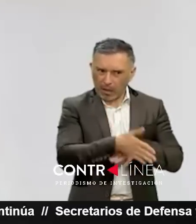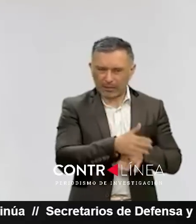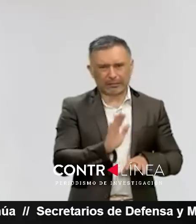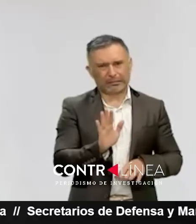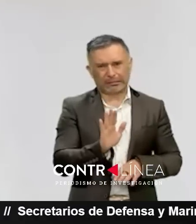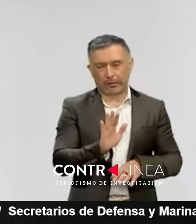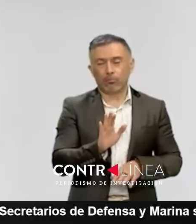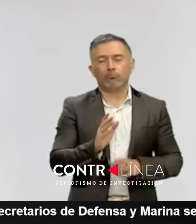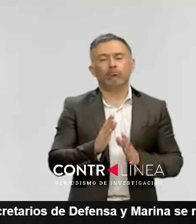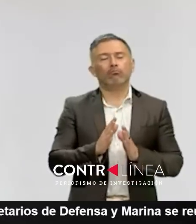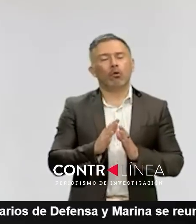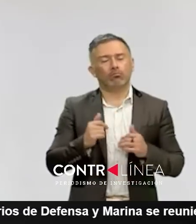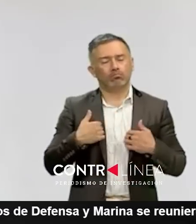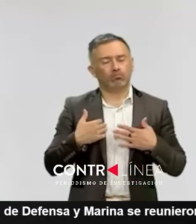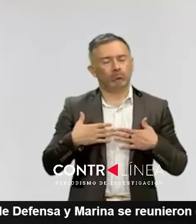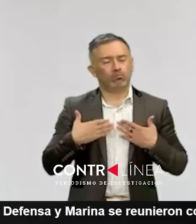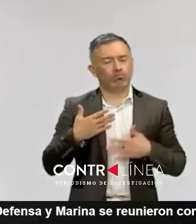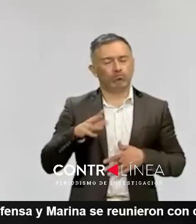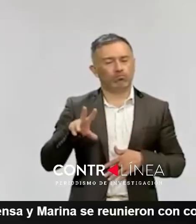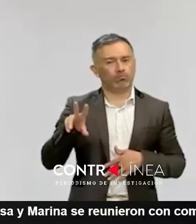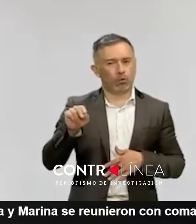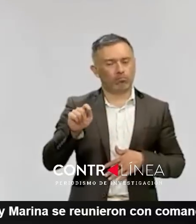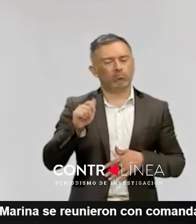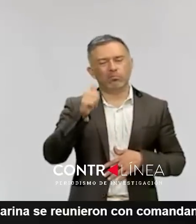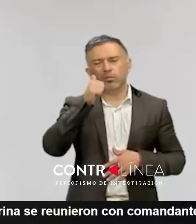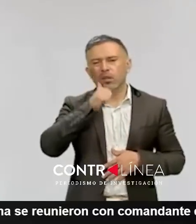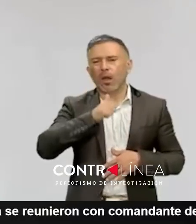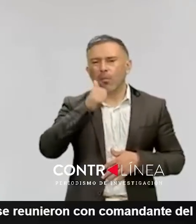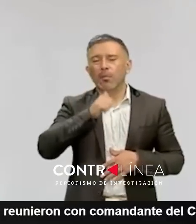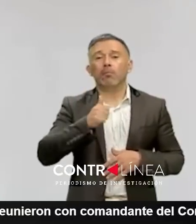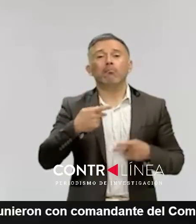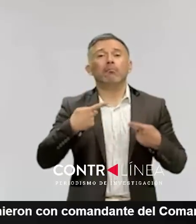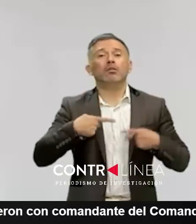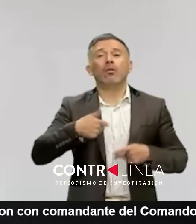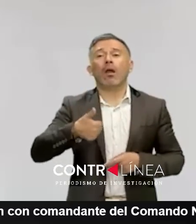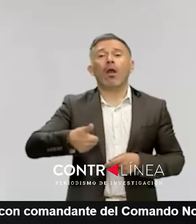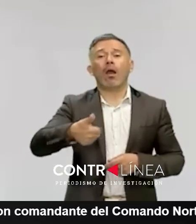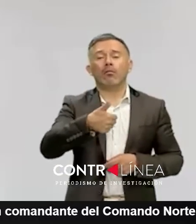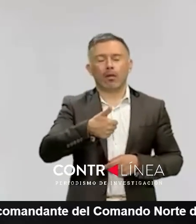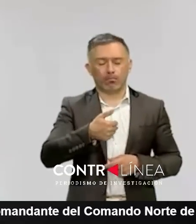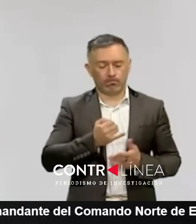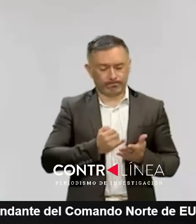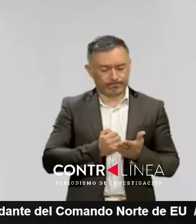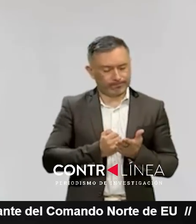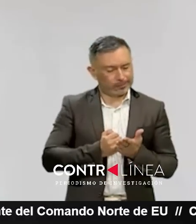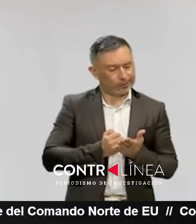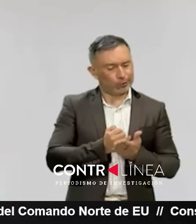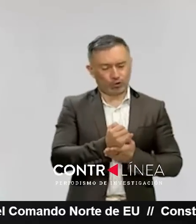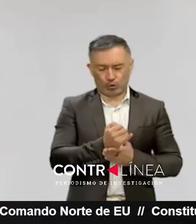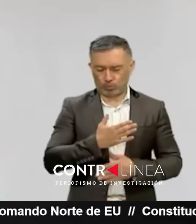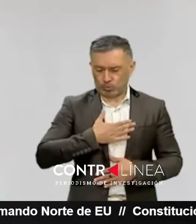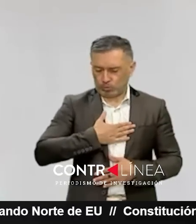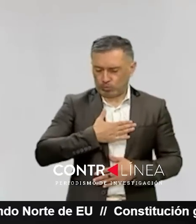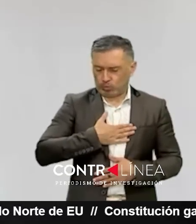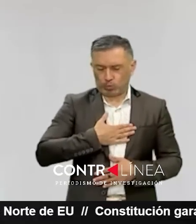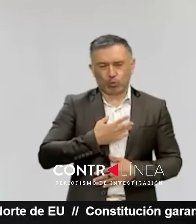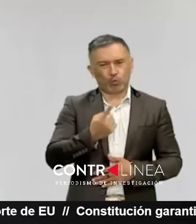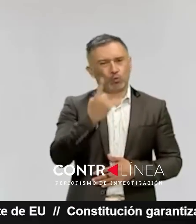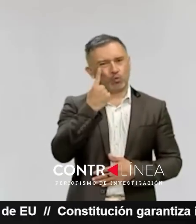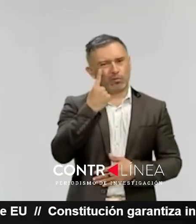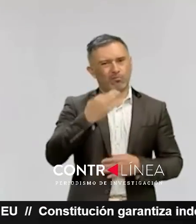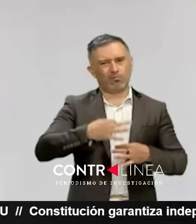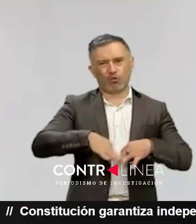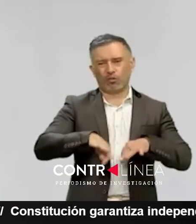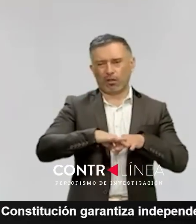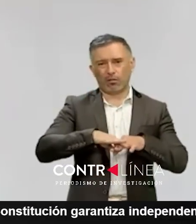y confiaremos siempre en que la decisión del ciudadano deberá estar por encima de todo, es decir, en